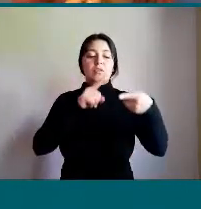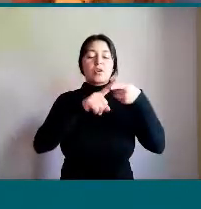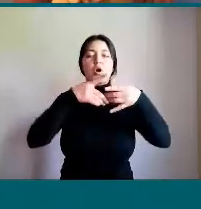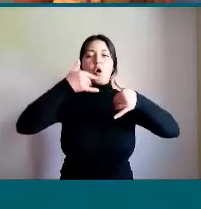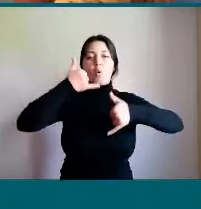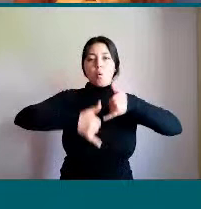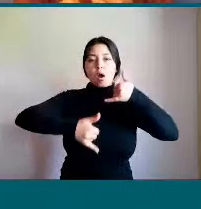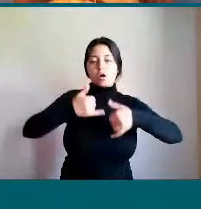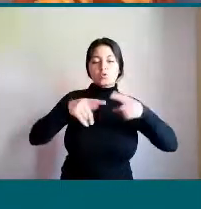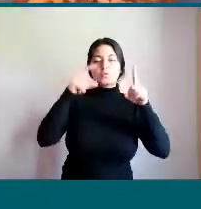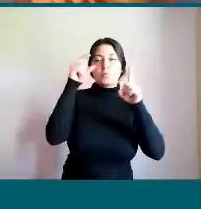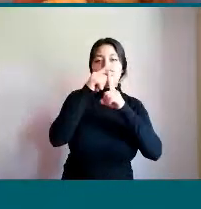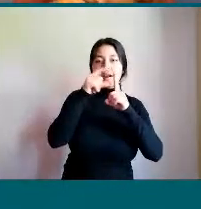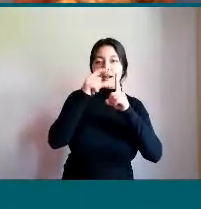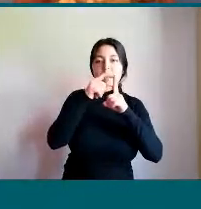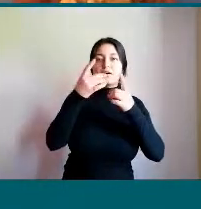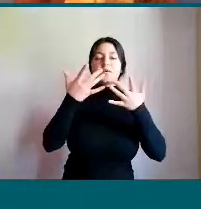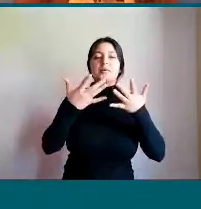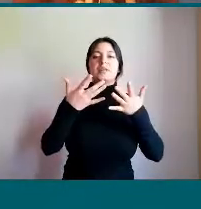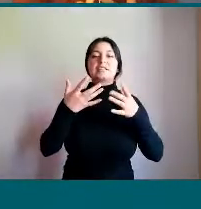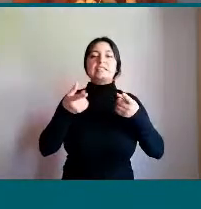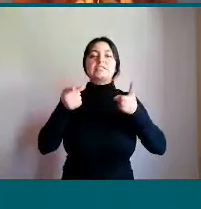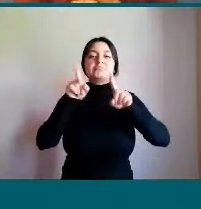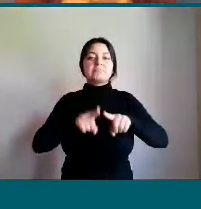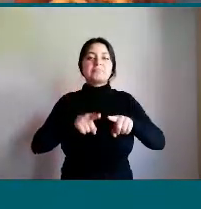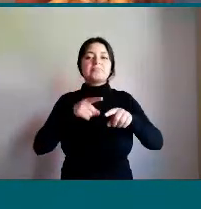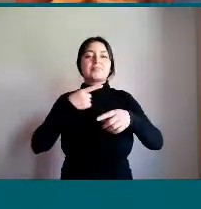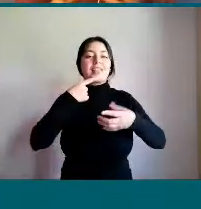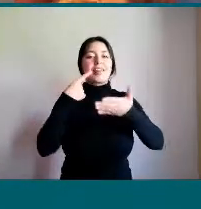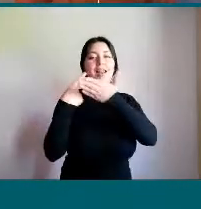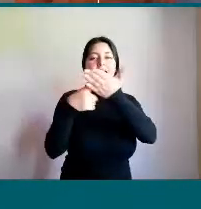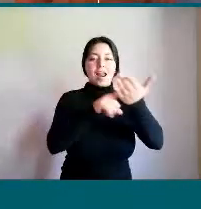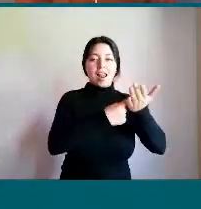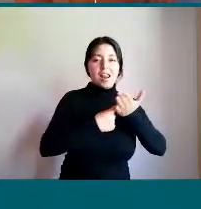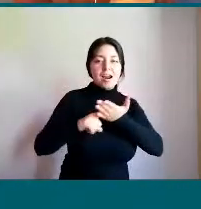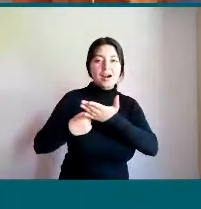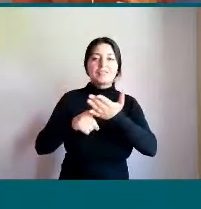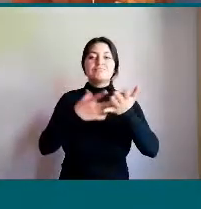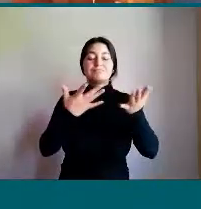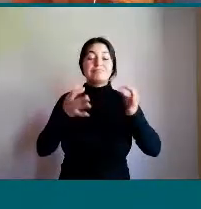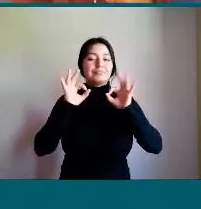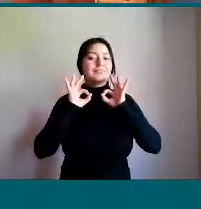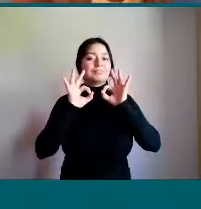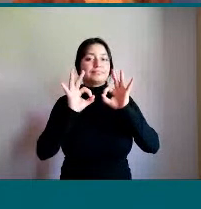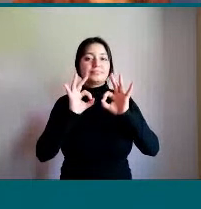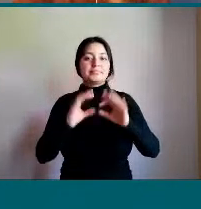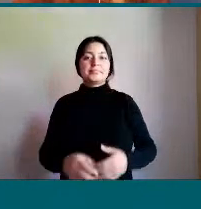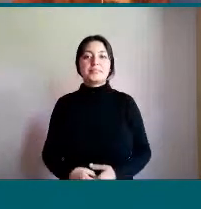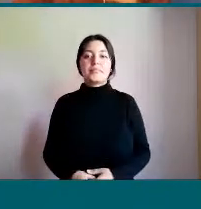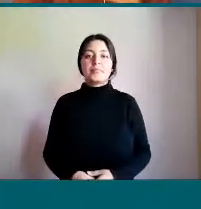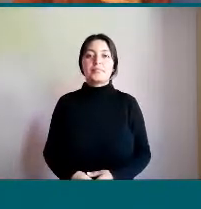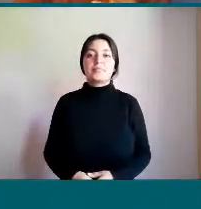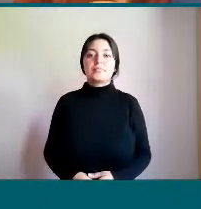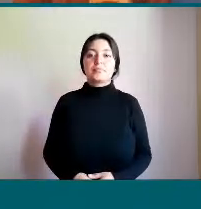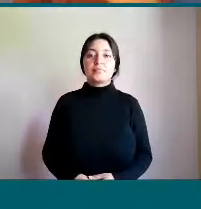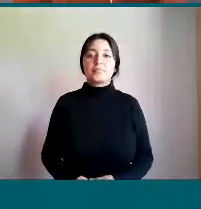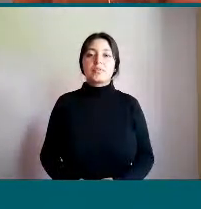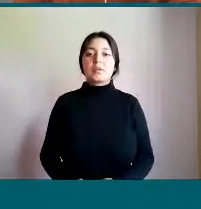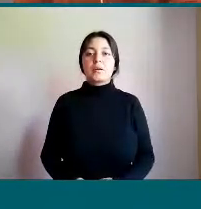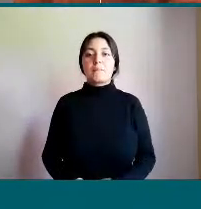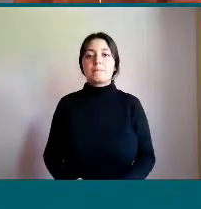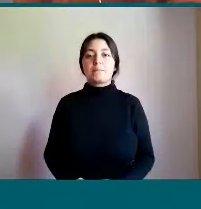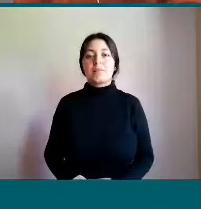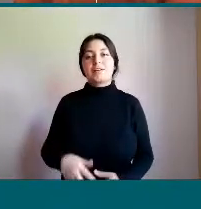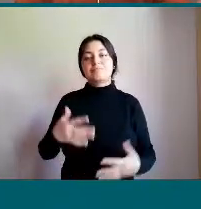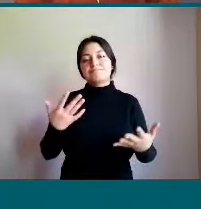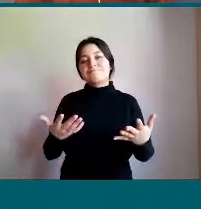hacer votaciones, nos va a permitir generar debates. Muy chulo, ¿vale? Nora, no estoy tan de